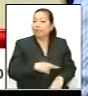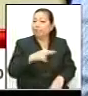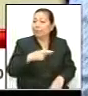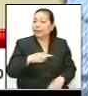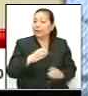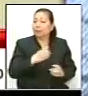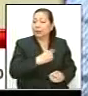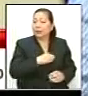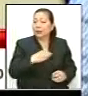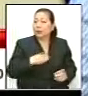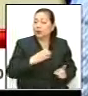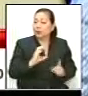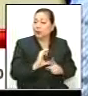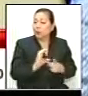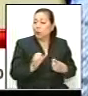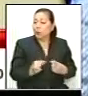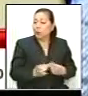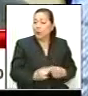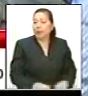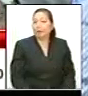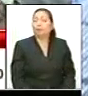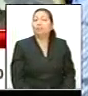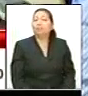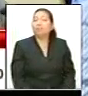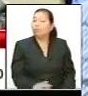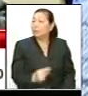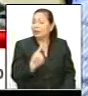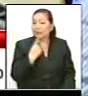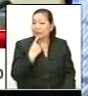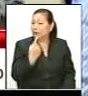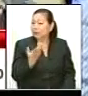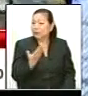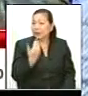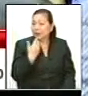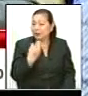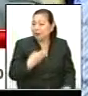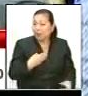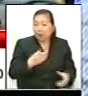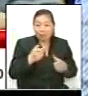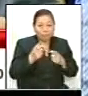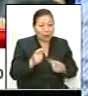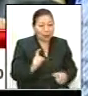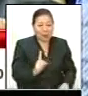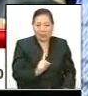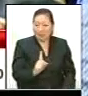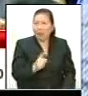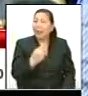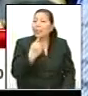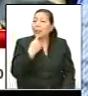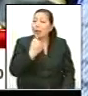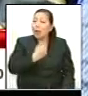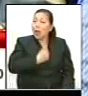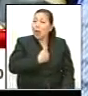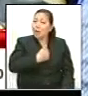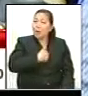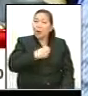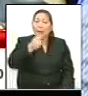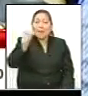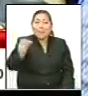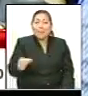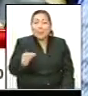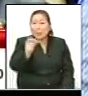del Ministerio de Cultura. Y no lo digo porque lo dice la Contraloría, lo dicen los propios